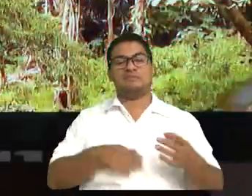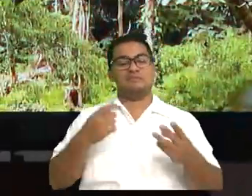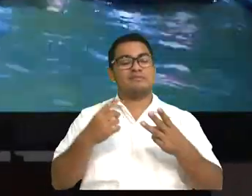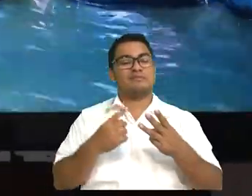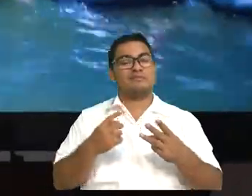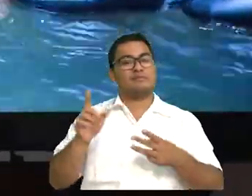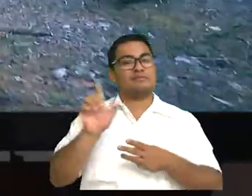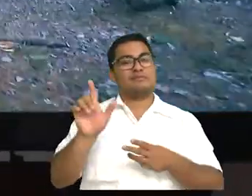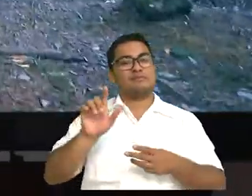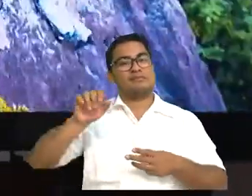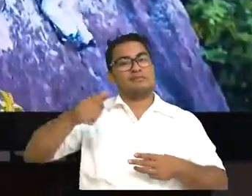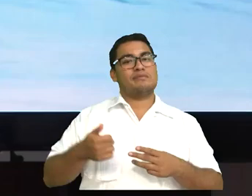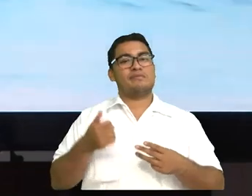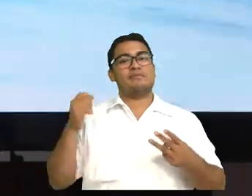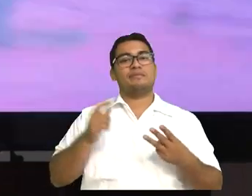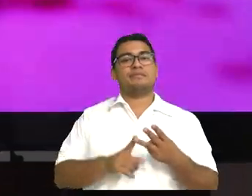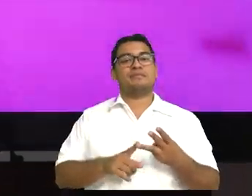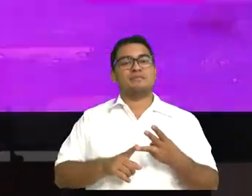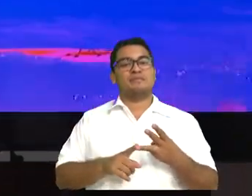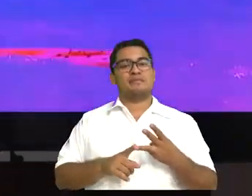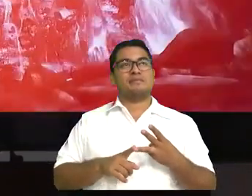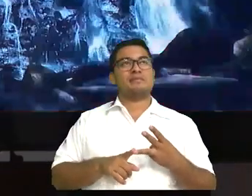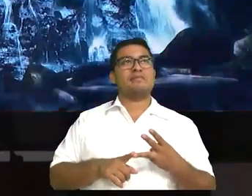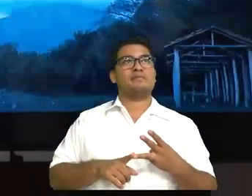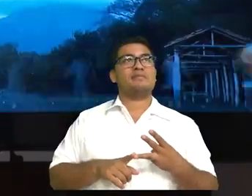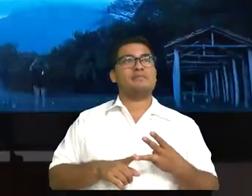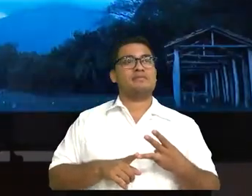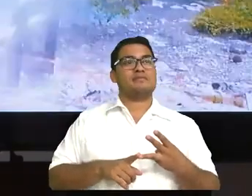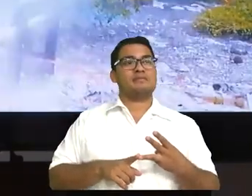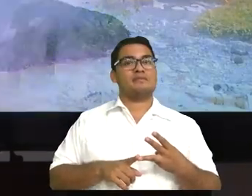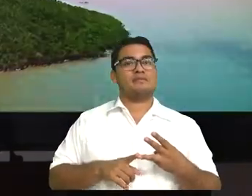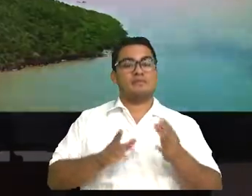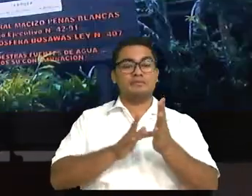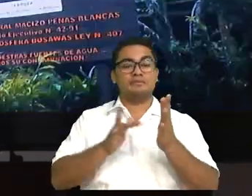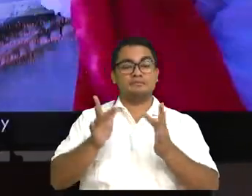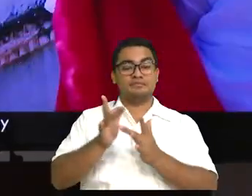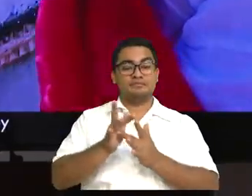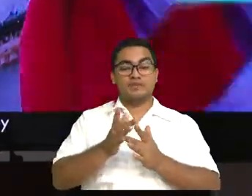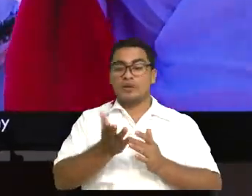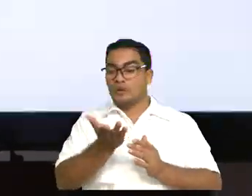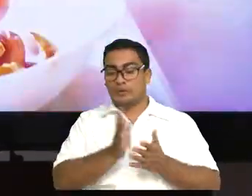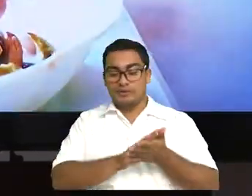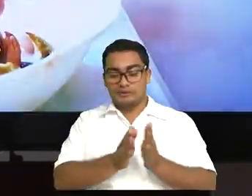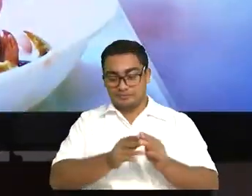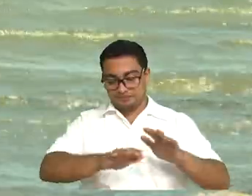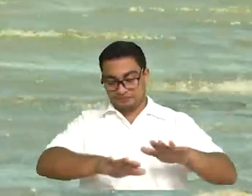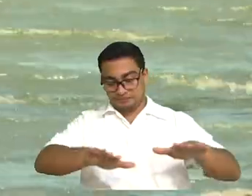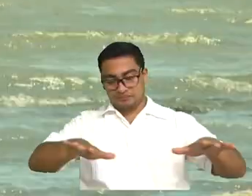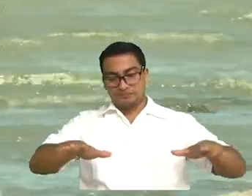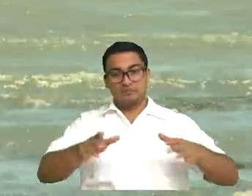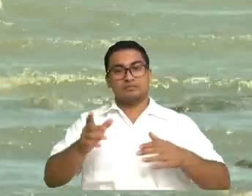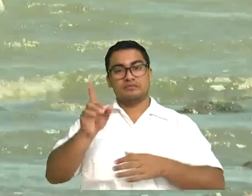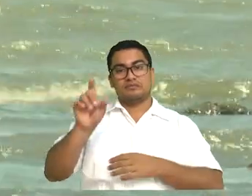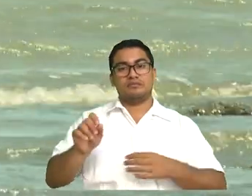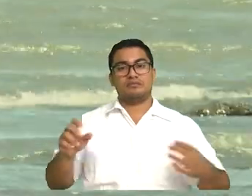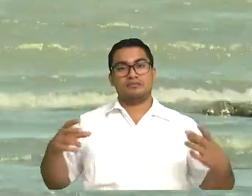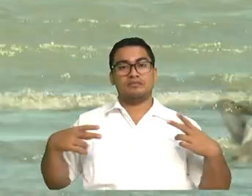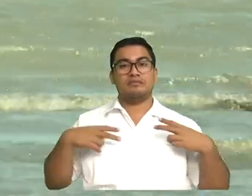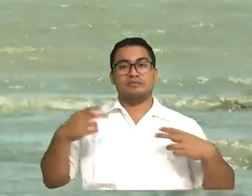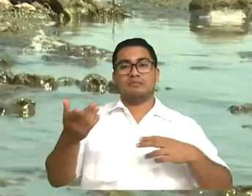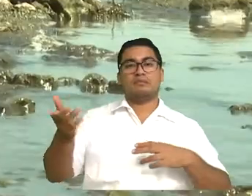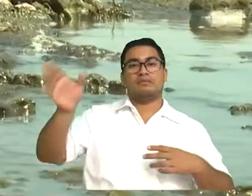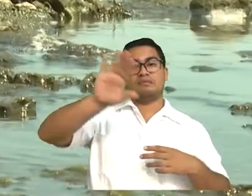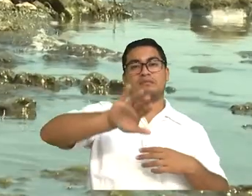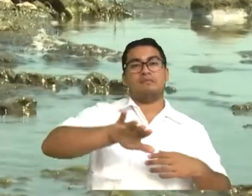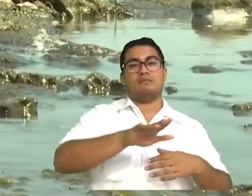día lunes 6. Las alfombras pasionarias el 10 de abril. En cada balneario y centro